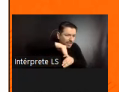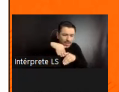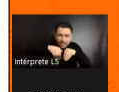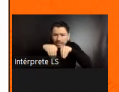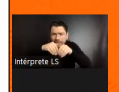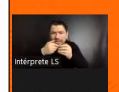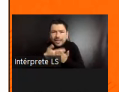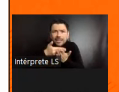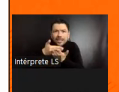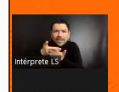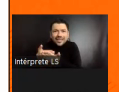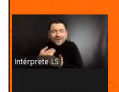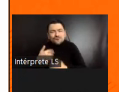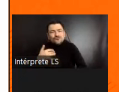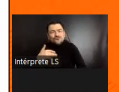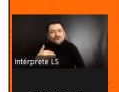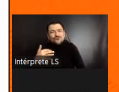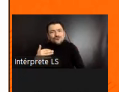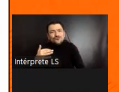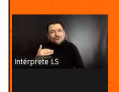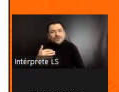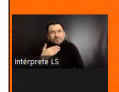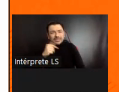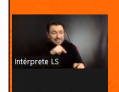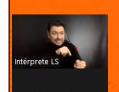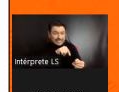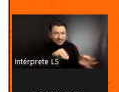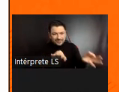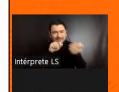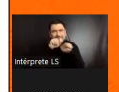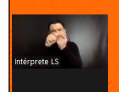buscamos en la capacitación de personal,